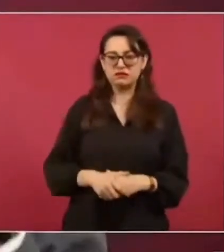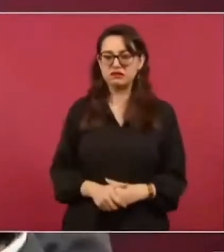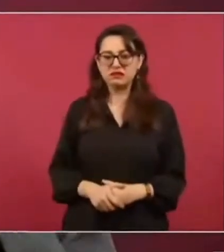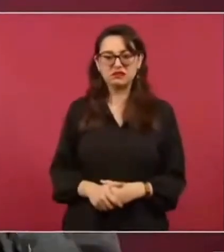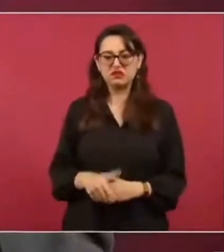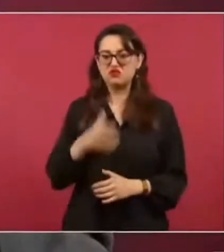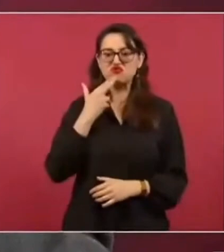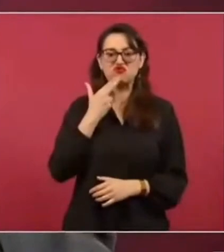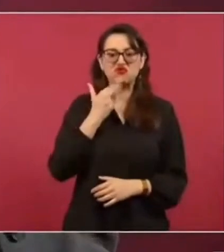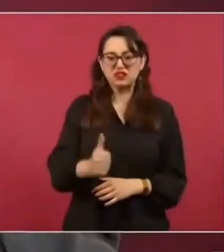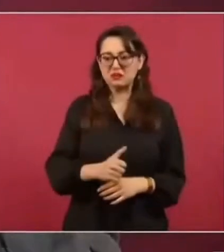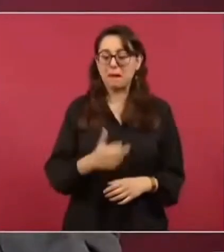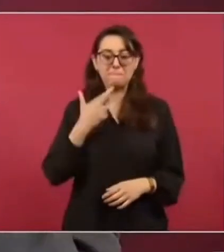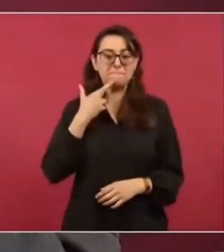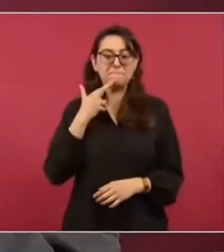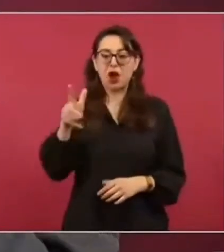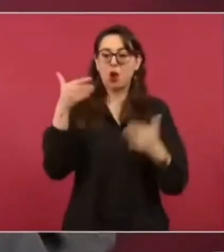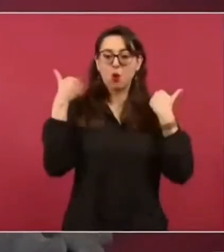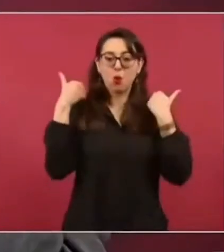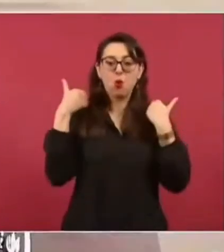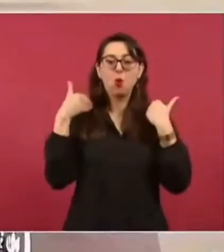Don Jesús Silva Gerso decía,